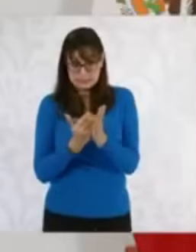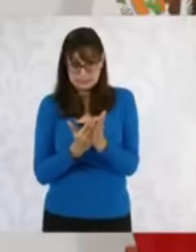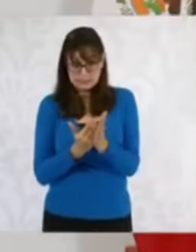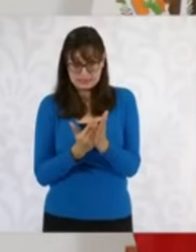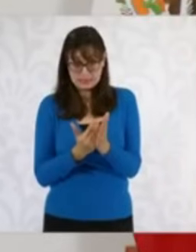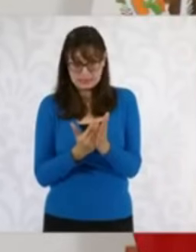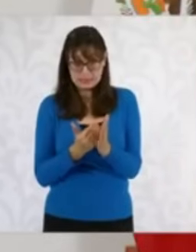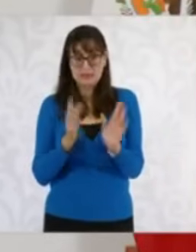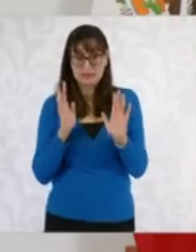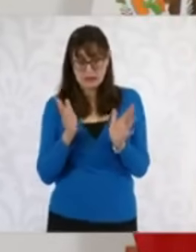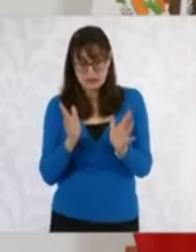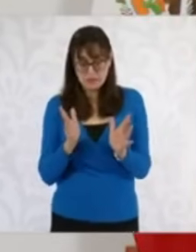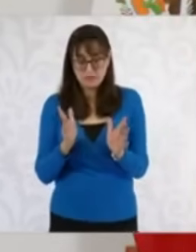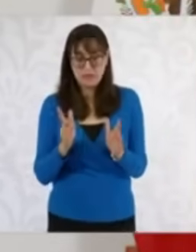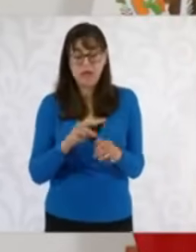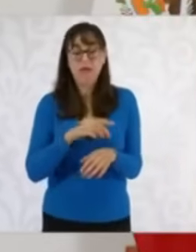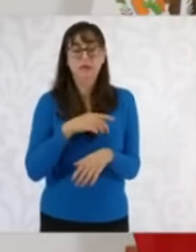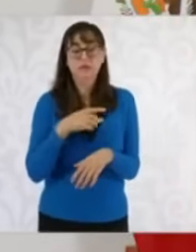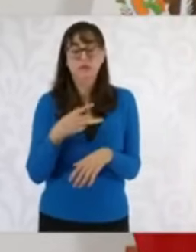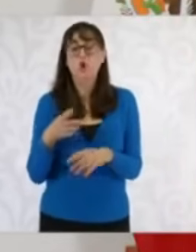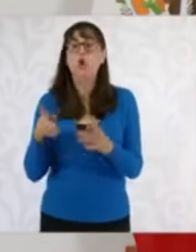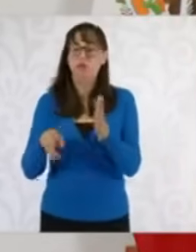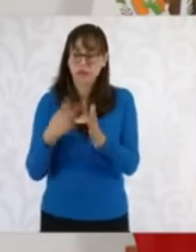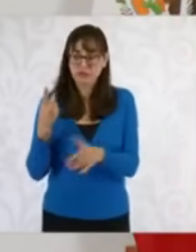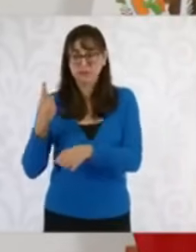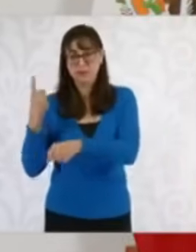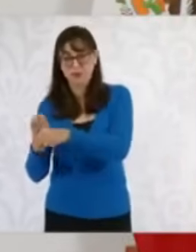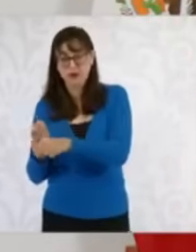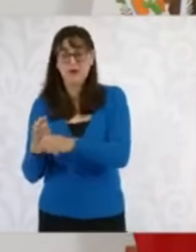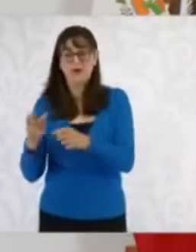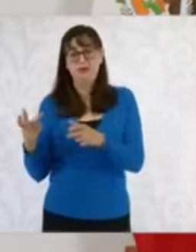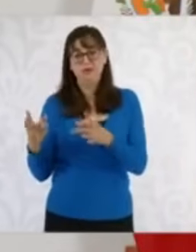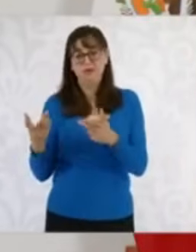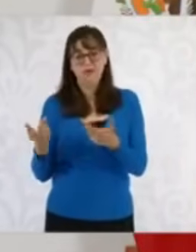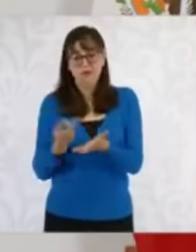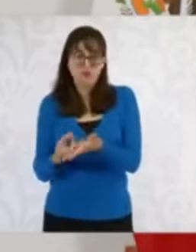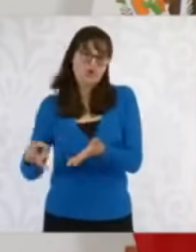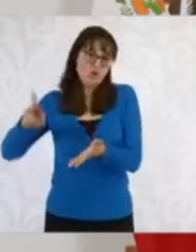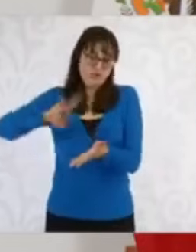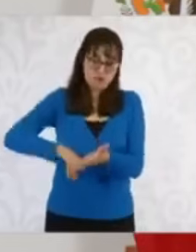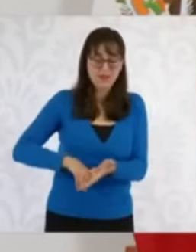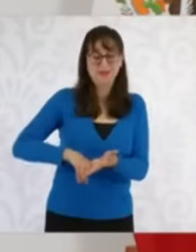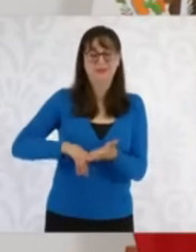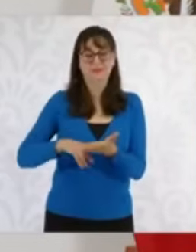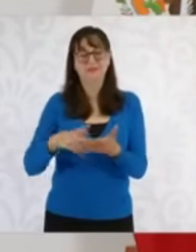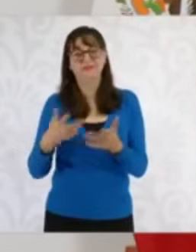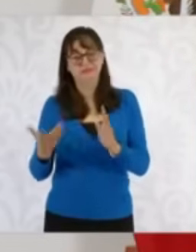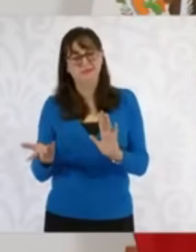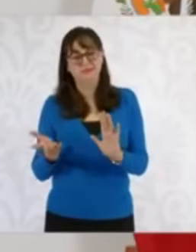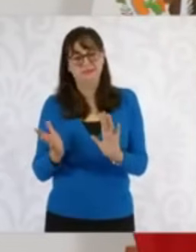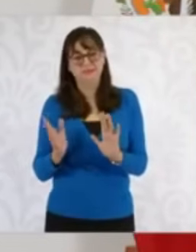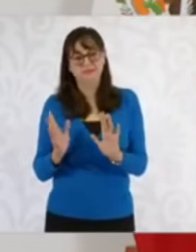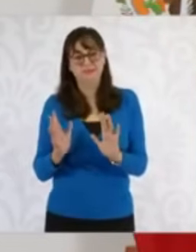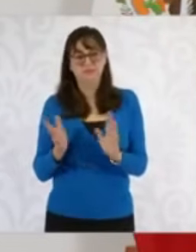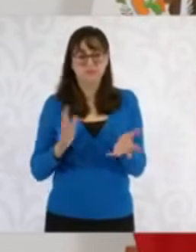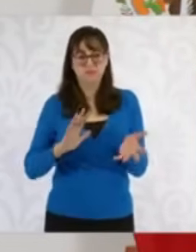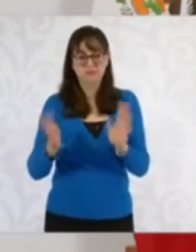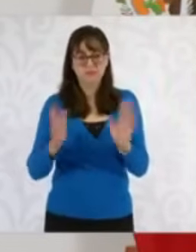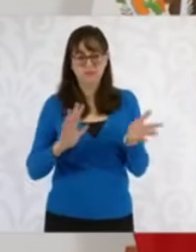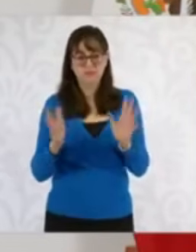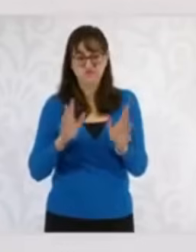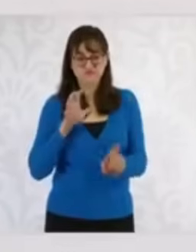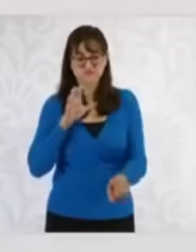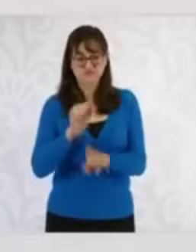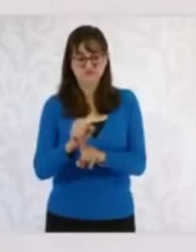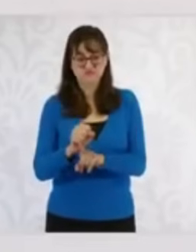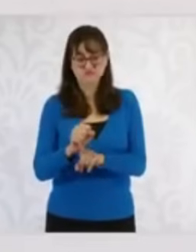tener estabilización, metemos el primer tren y después ya estamos trabajando con una capacidad cerca de su capacidad